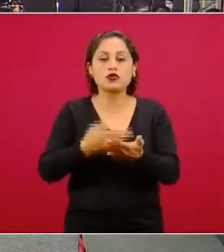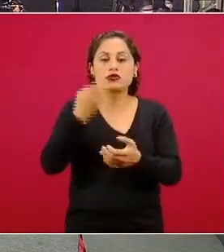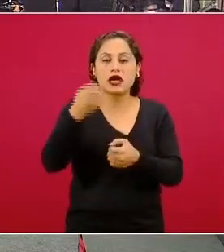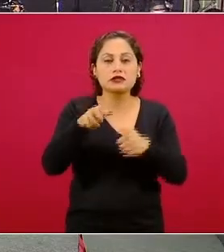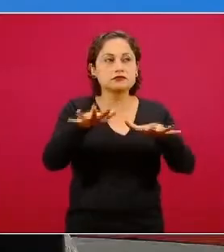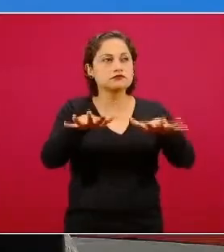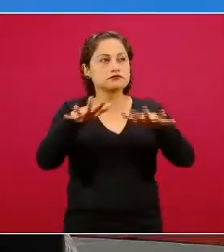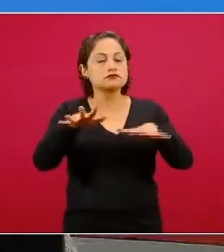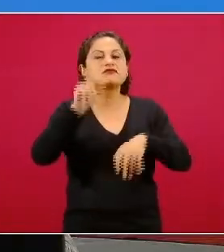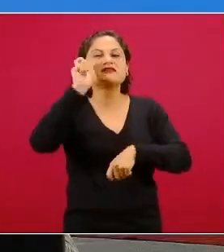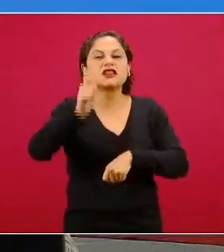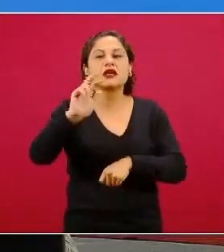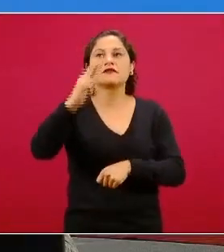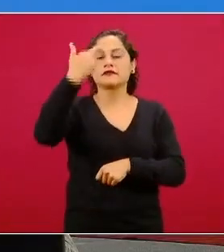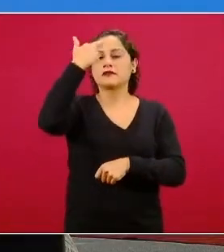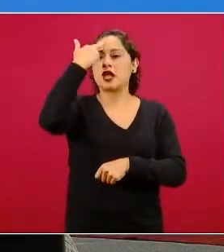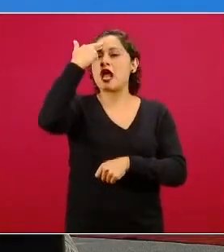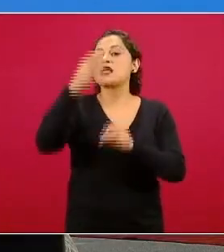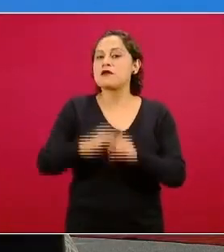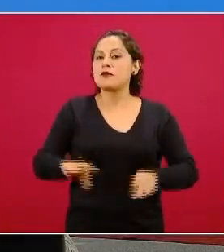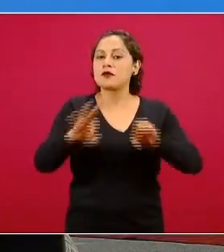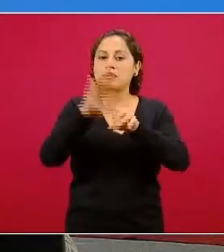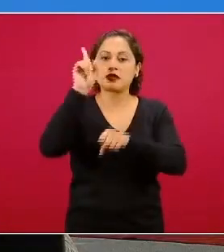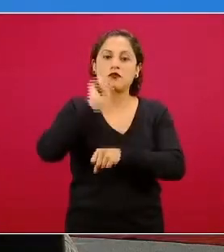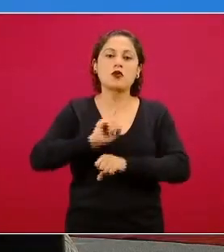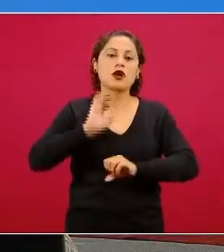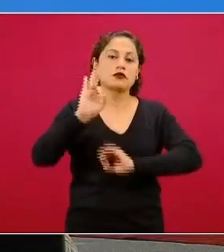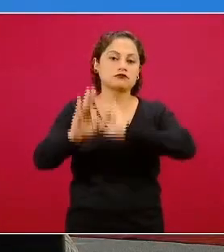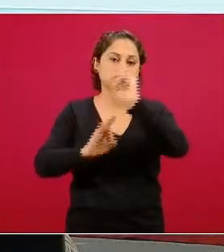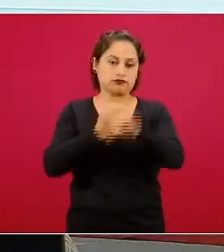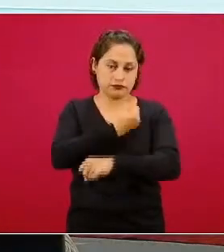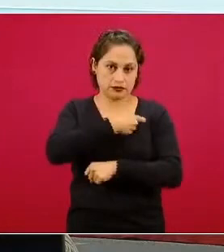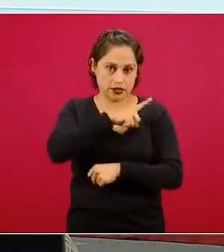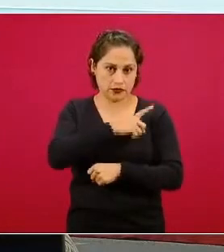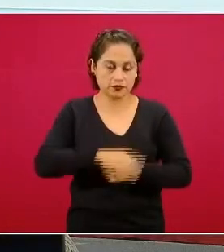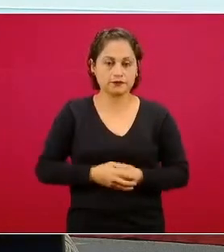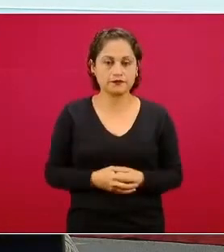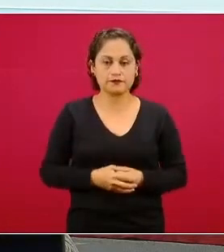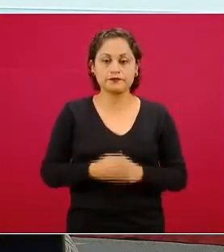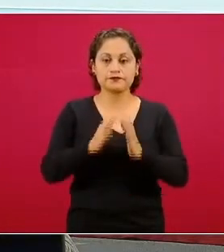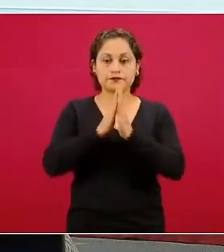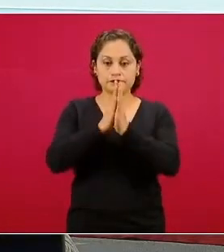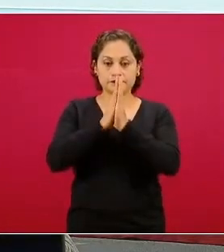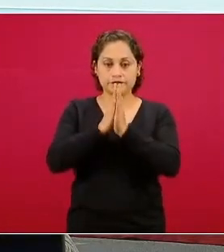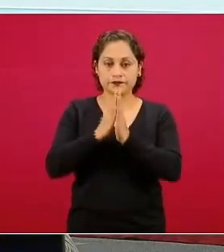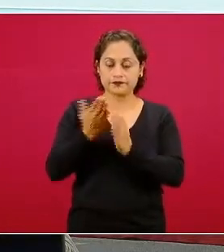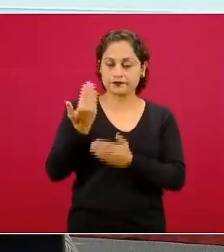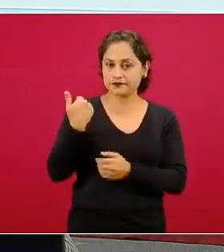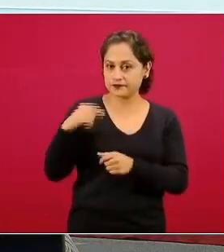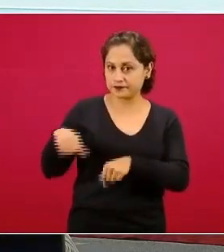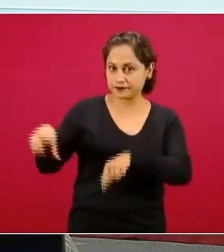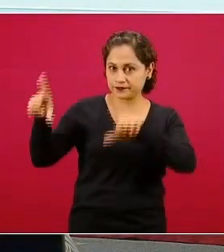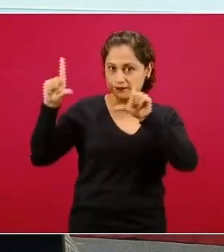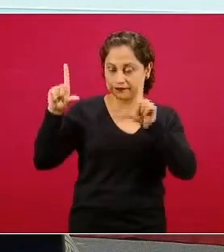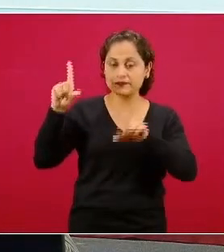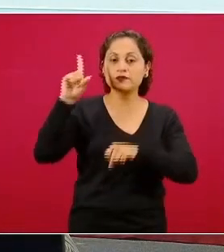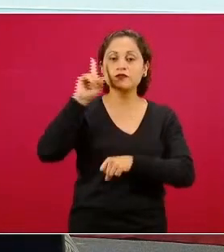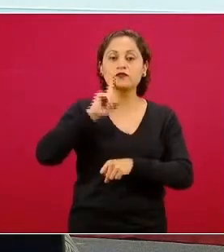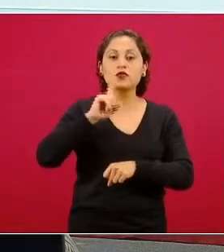mujeres. Vámonos al comunicado técnico. Antes, si me pasan a Susana a distancia, que ya la había visto